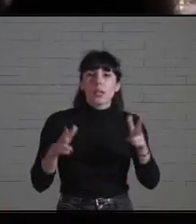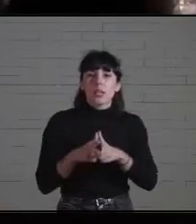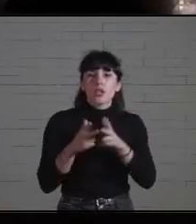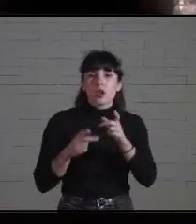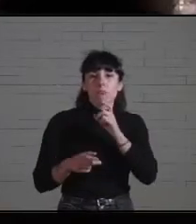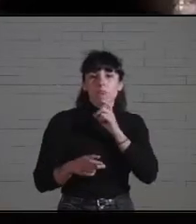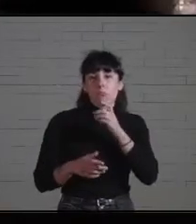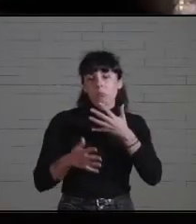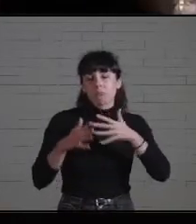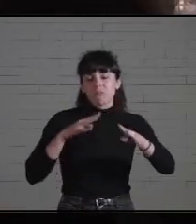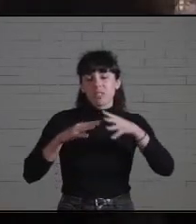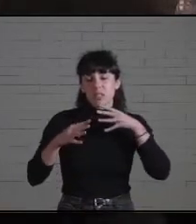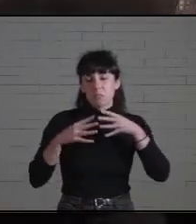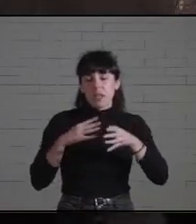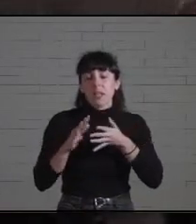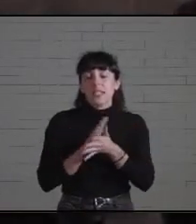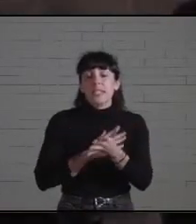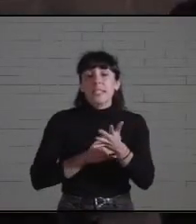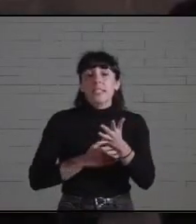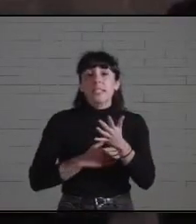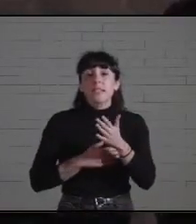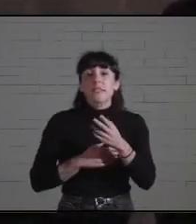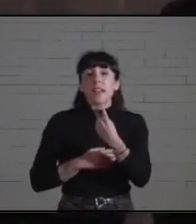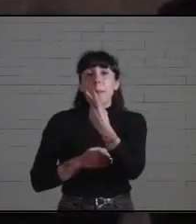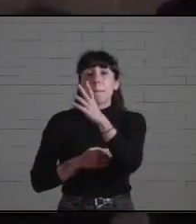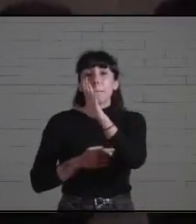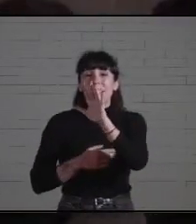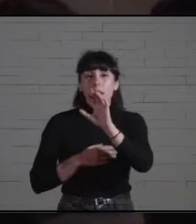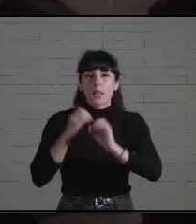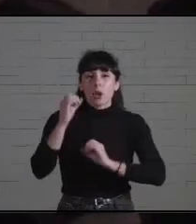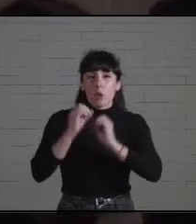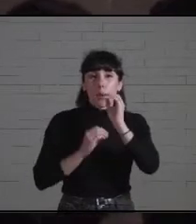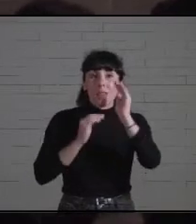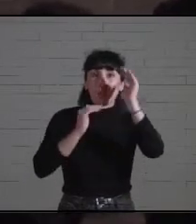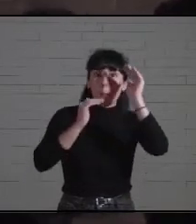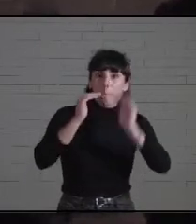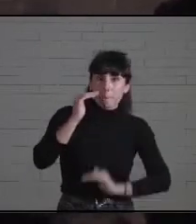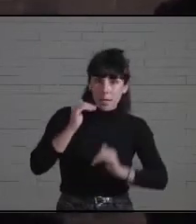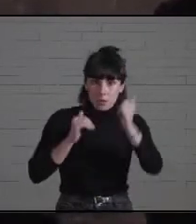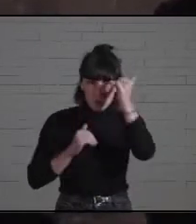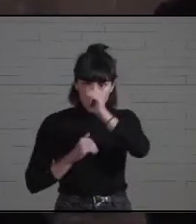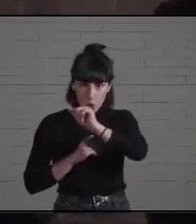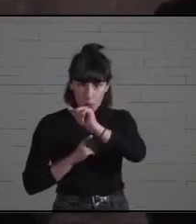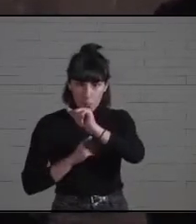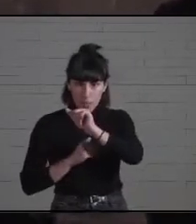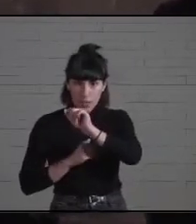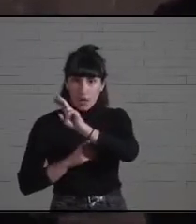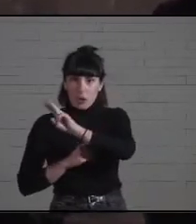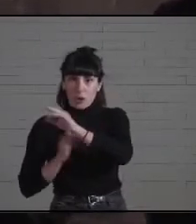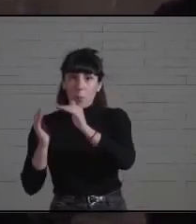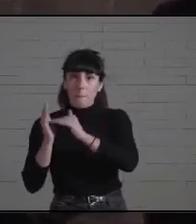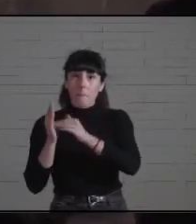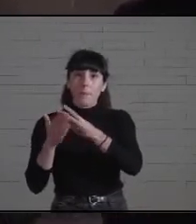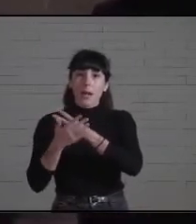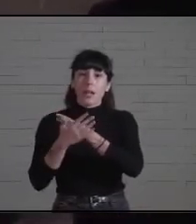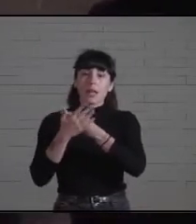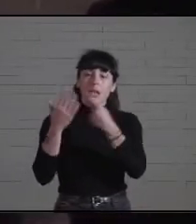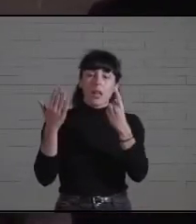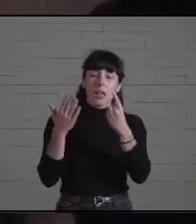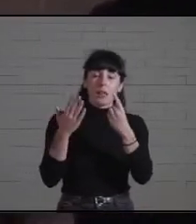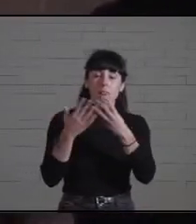transparencia, es que menos del 25% de los hombres entre 2019 y